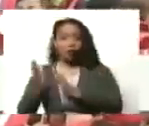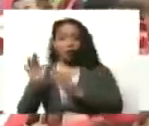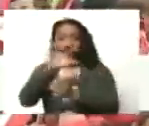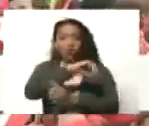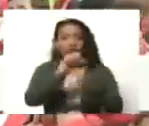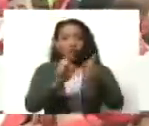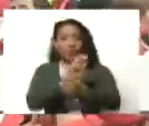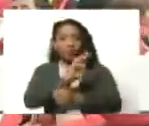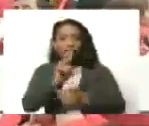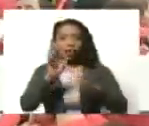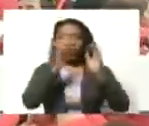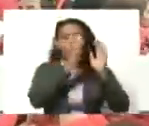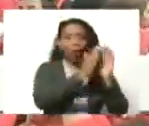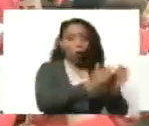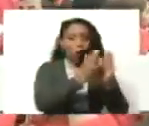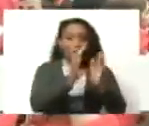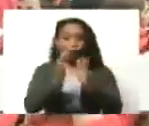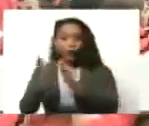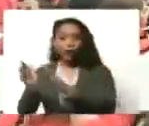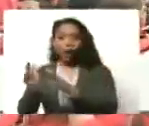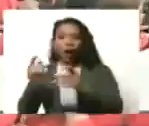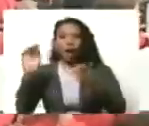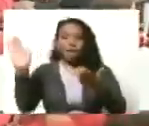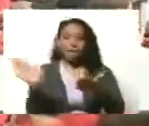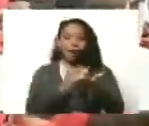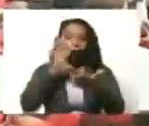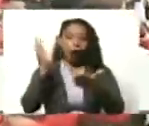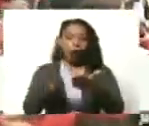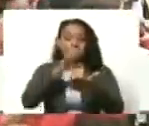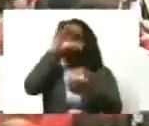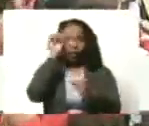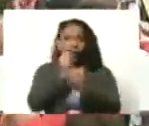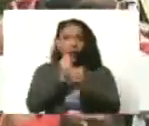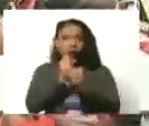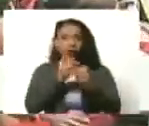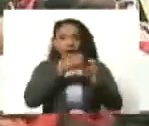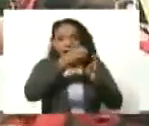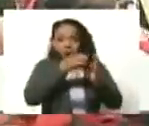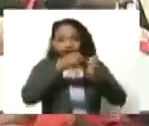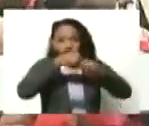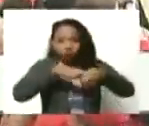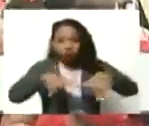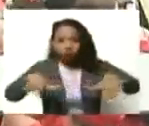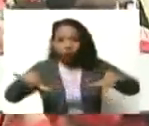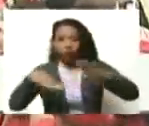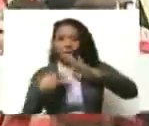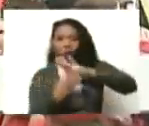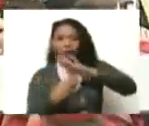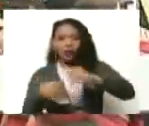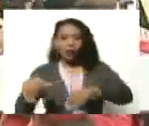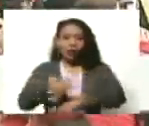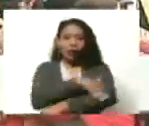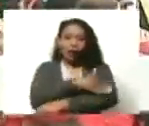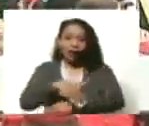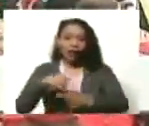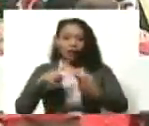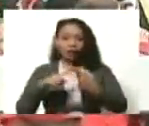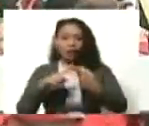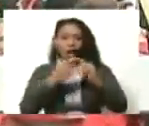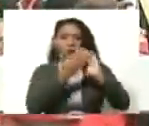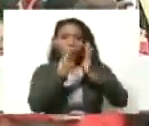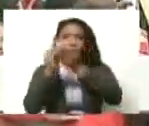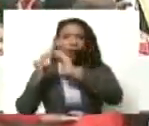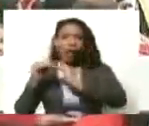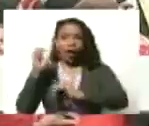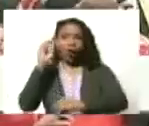vicepresidencia de organización, que es el manual de trabajo de las estructuras de base. De calles, de comunidad